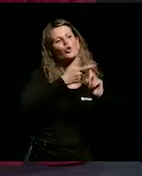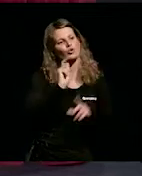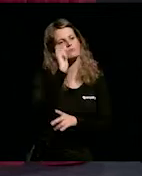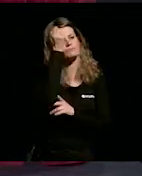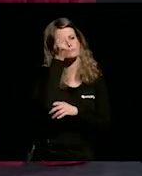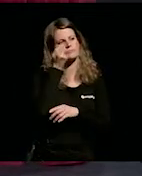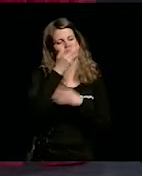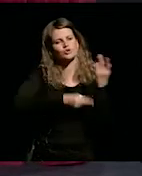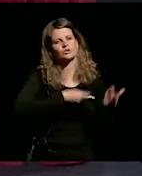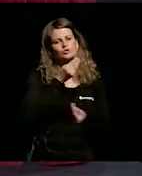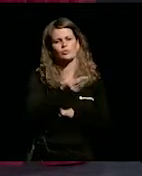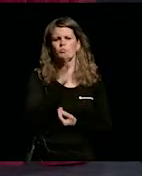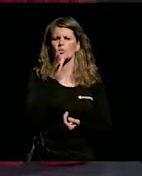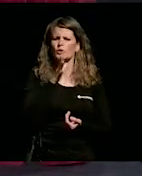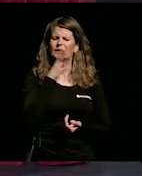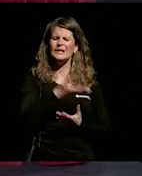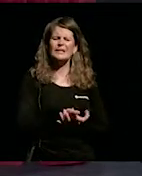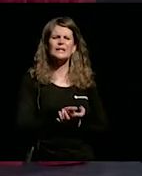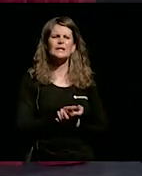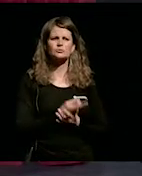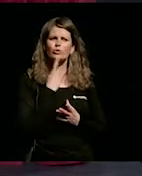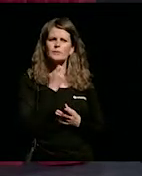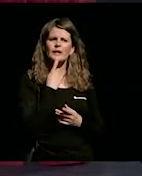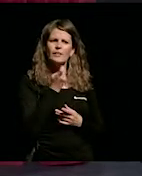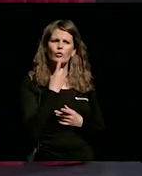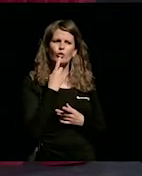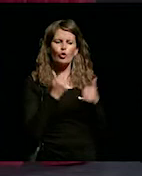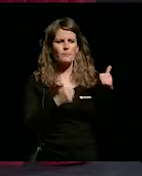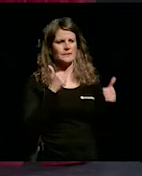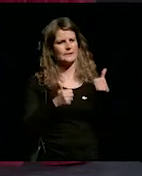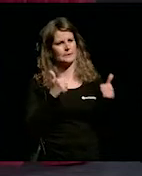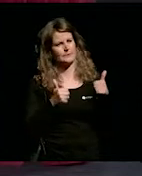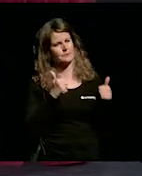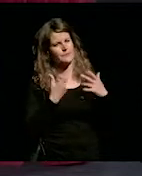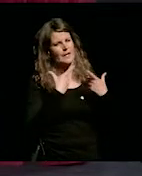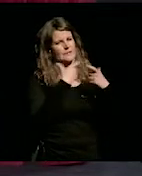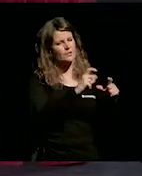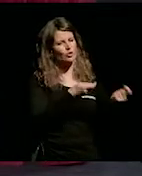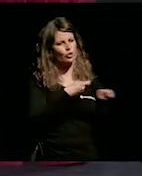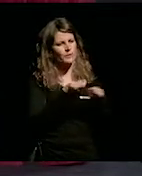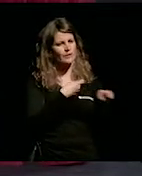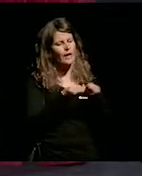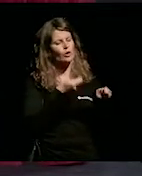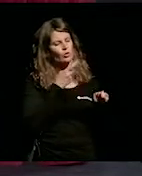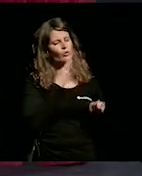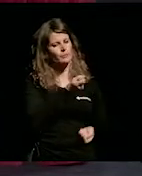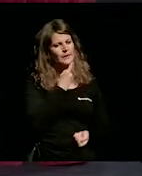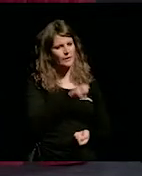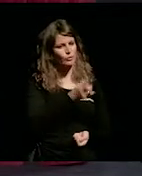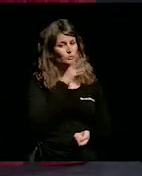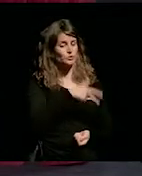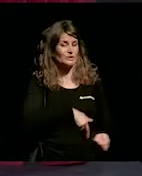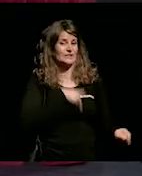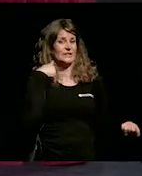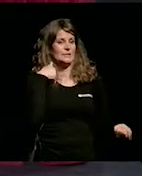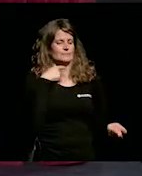cabo, porque es complicado a veces competir en el sector comercial generalista.